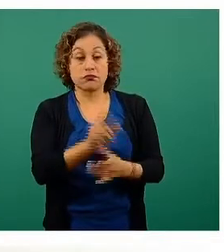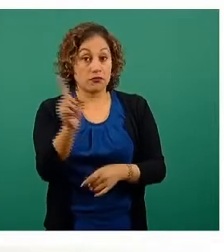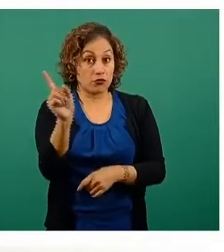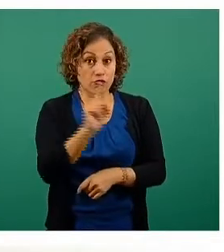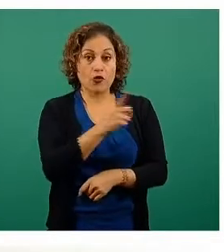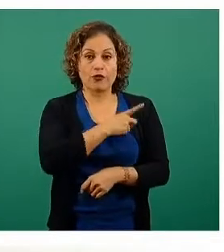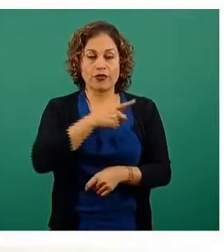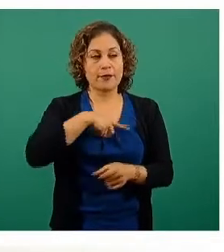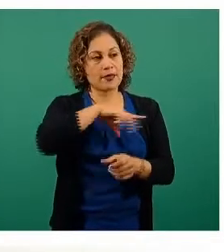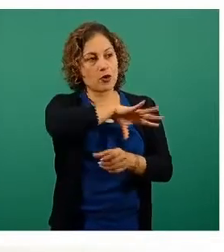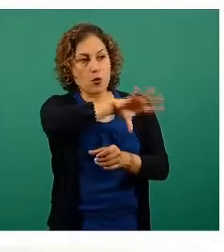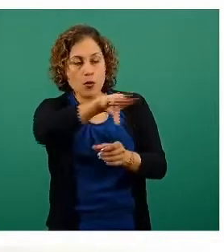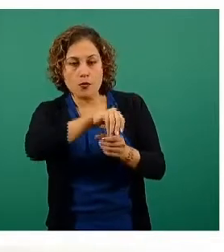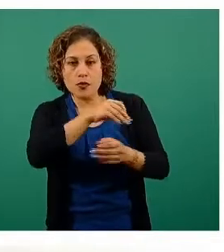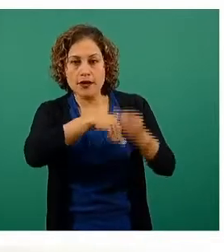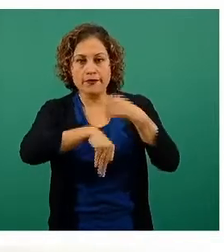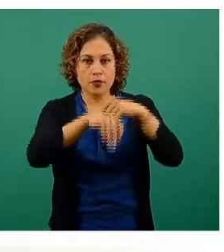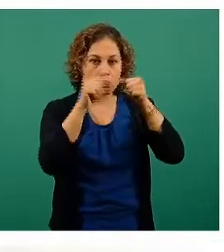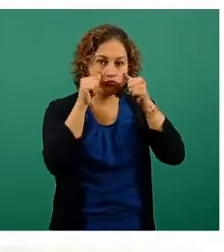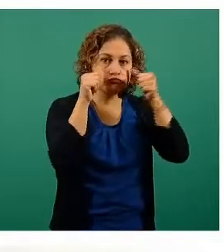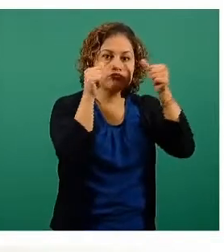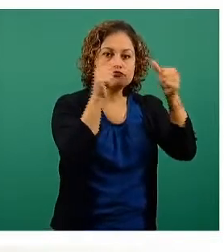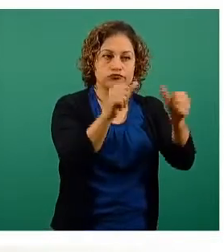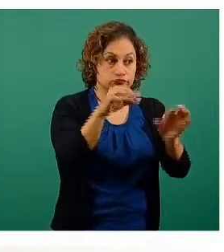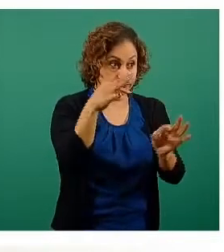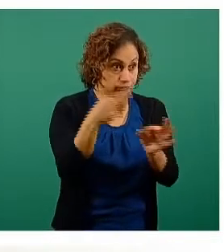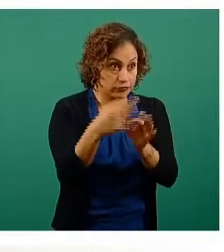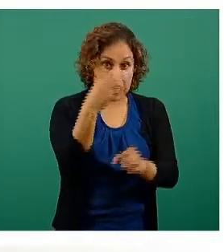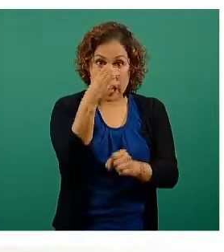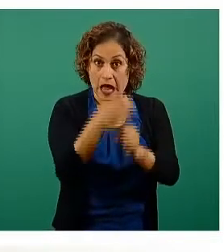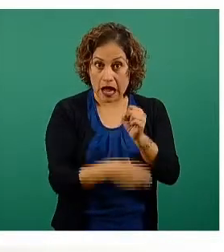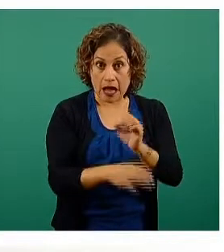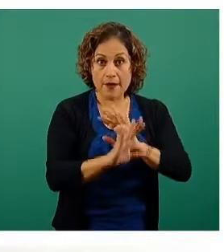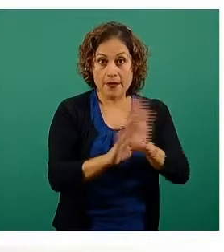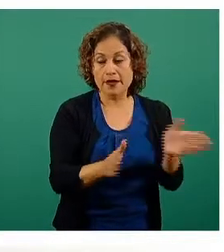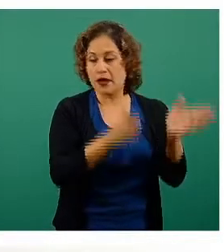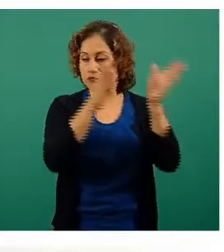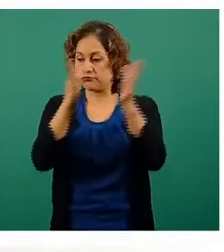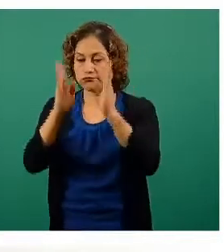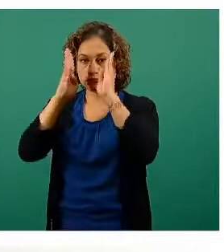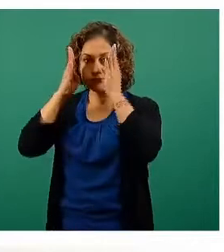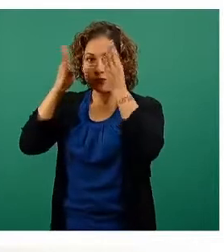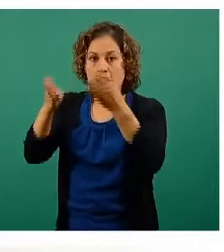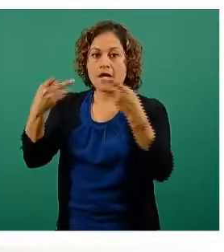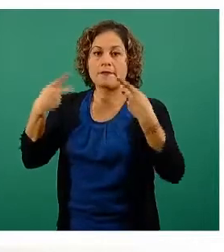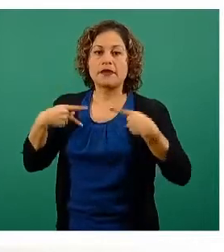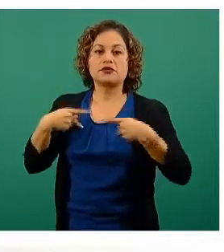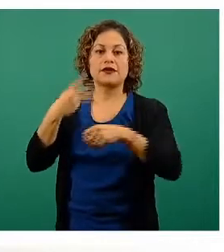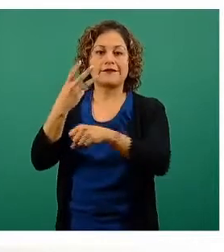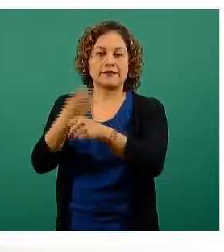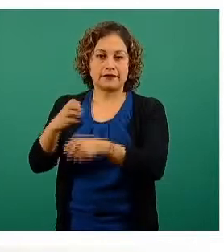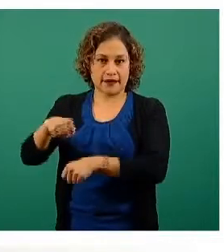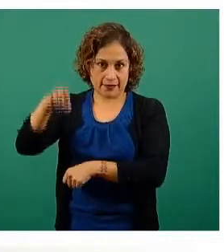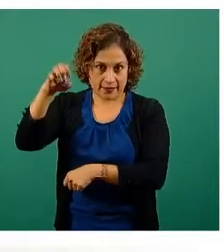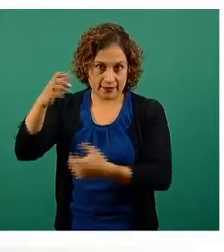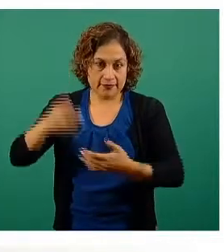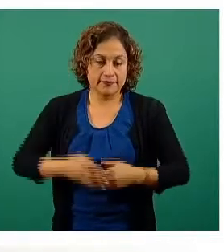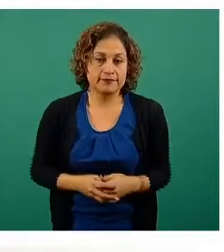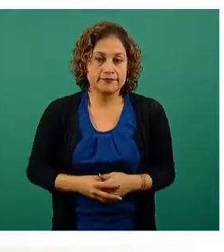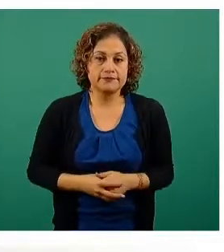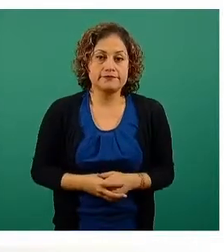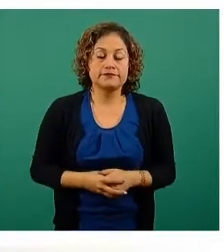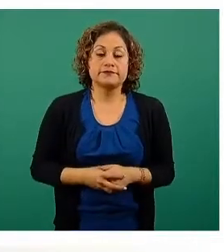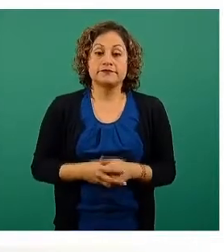manera holgada ya con la población estimada para 60 años y más. Y observemos pues cómo dentro de